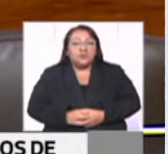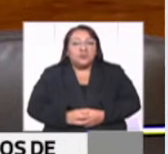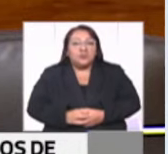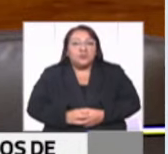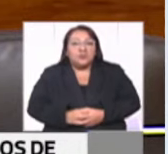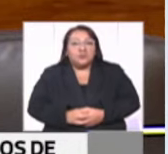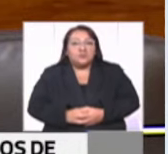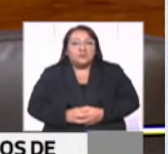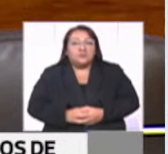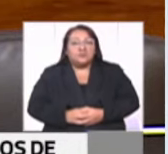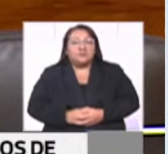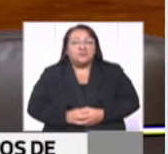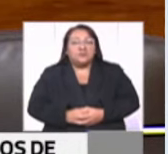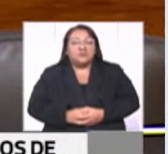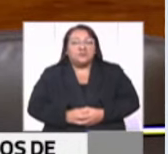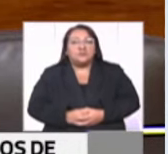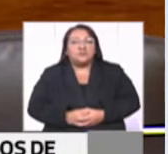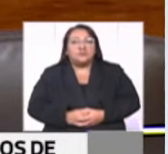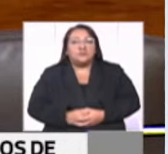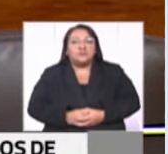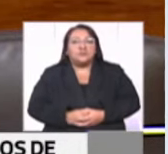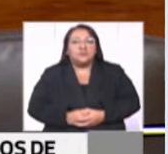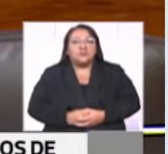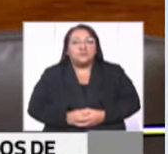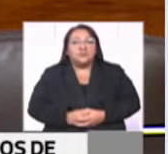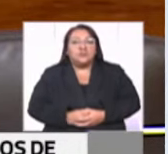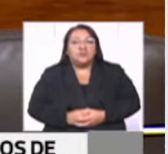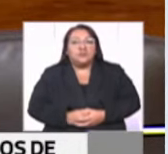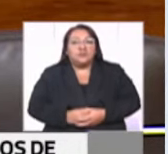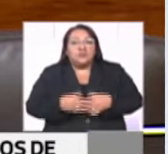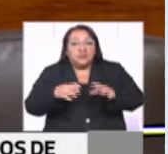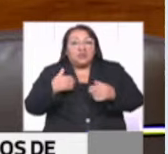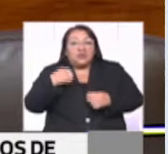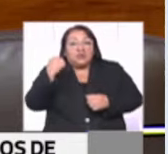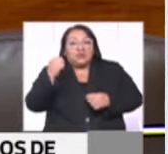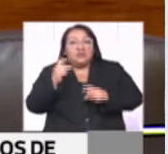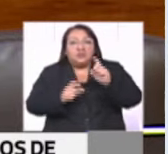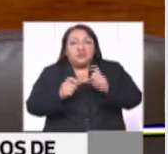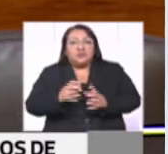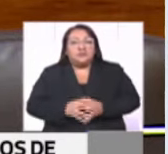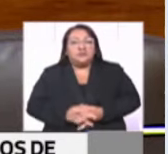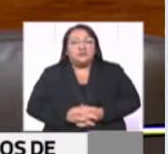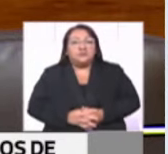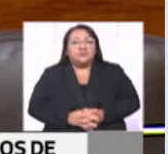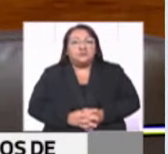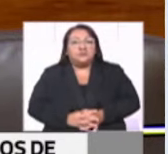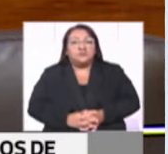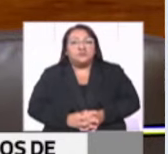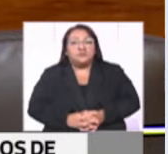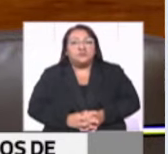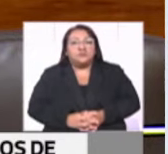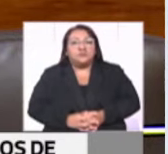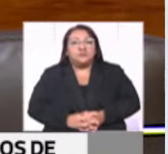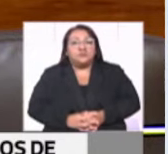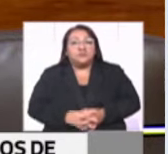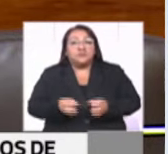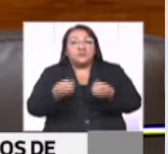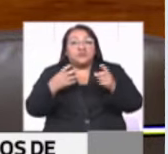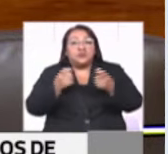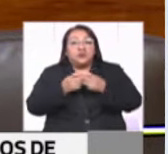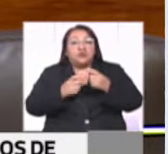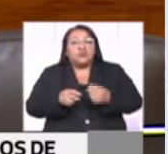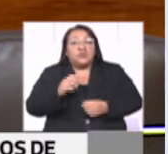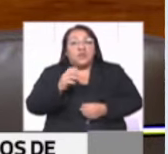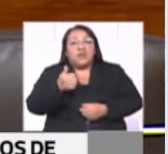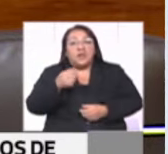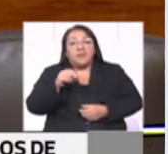sean solo y cuando nos hagan ganar, ¿no? Lo que decía el congresista Américo